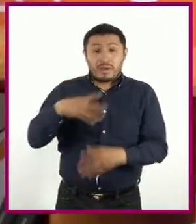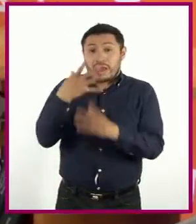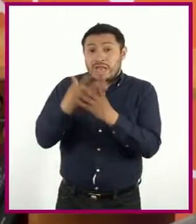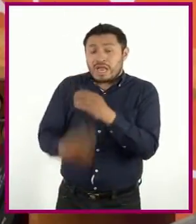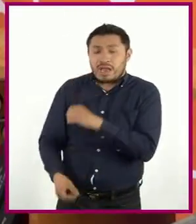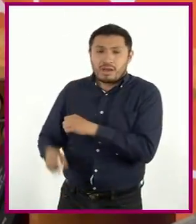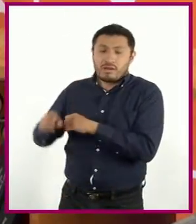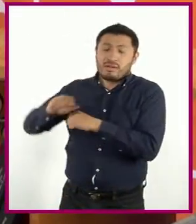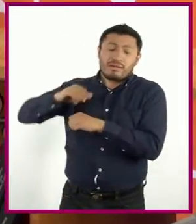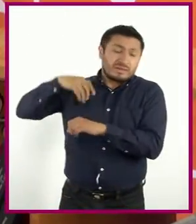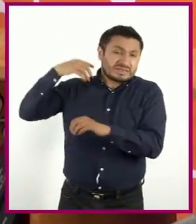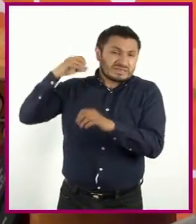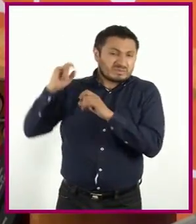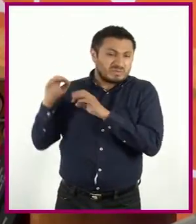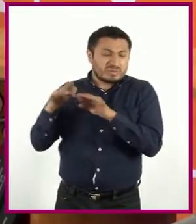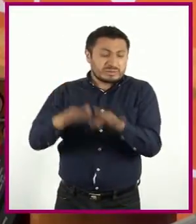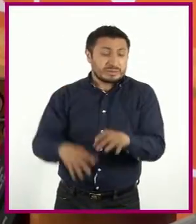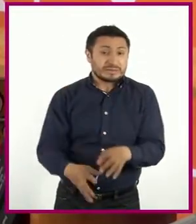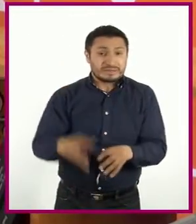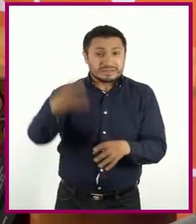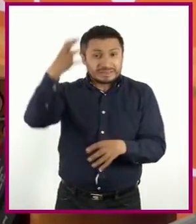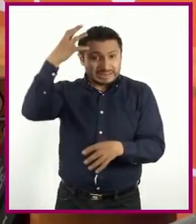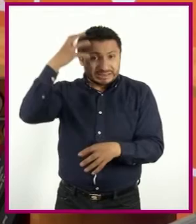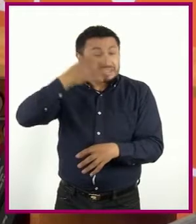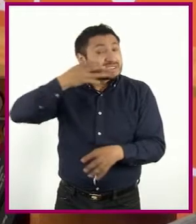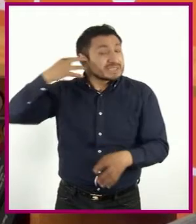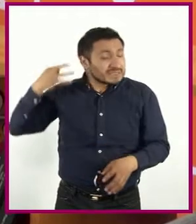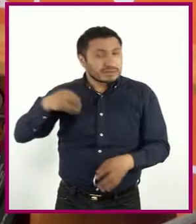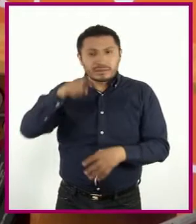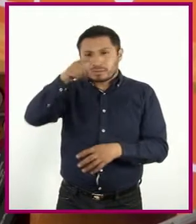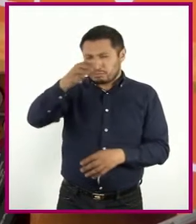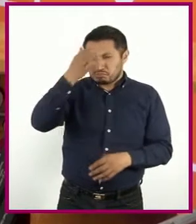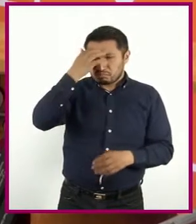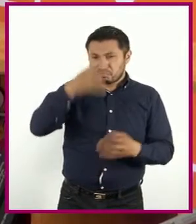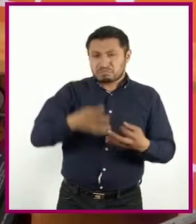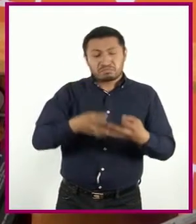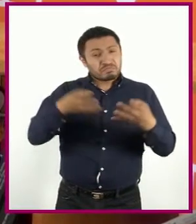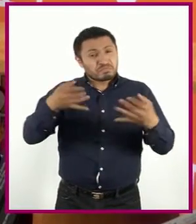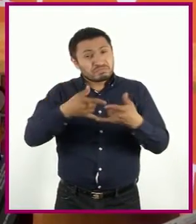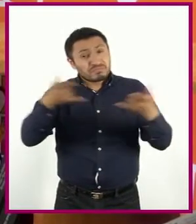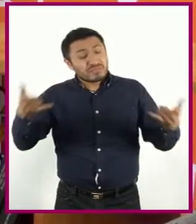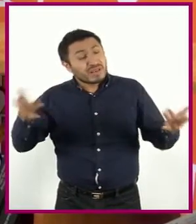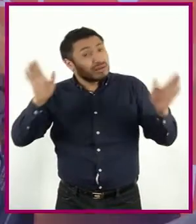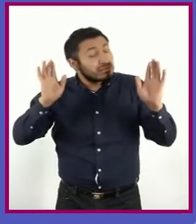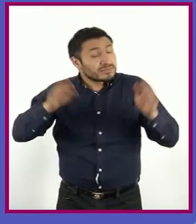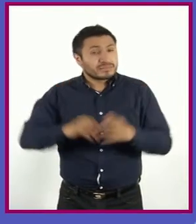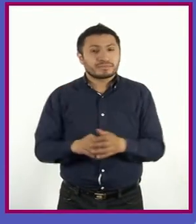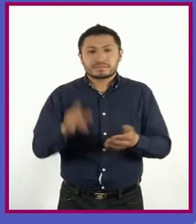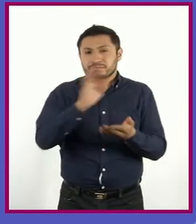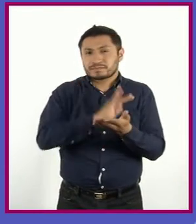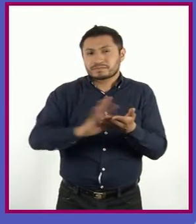de Shere Khan, el tigre. ¿Les suena la historia? Leamos otro fragmento.